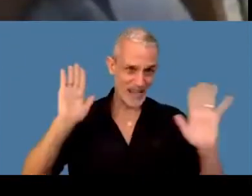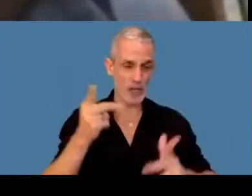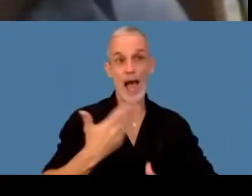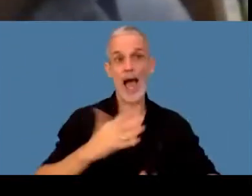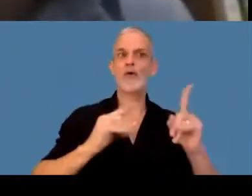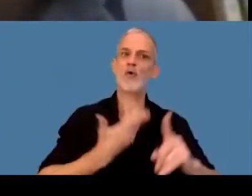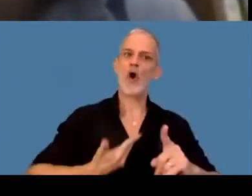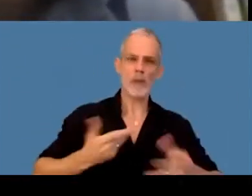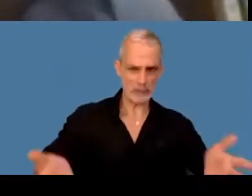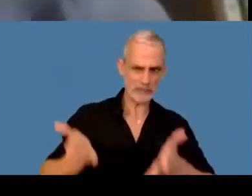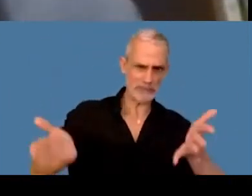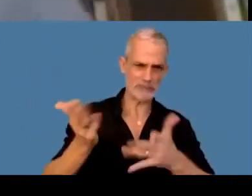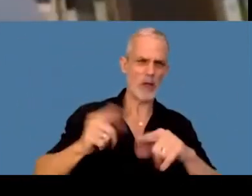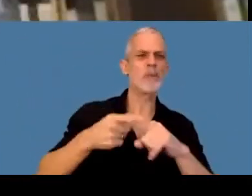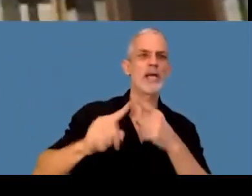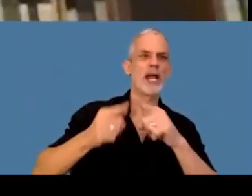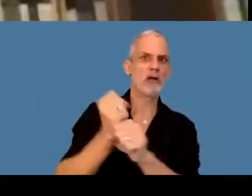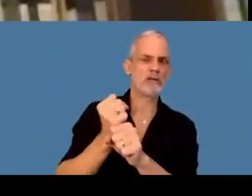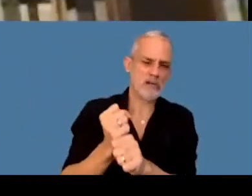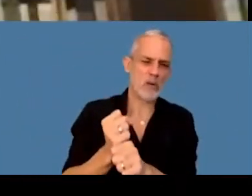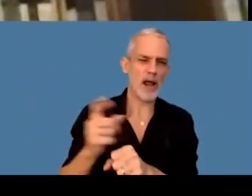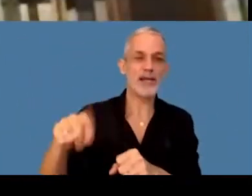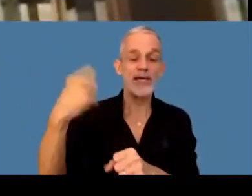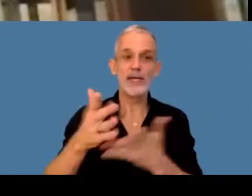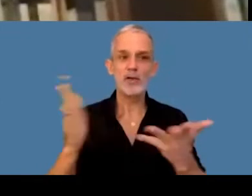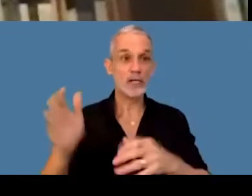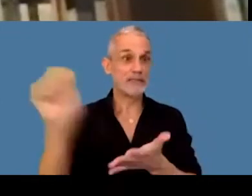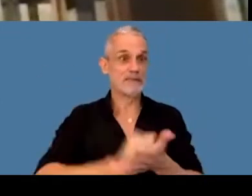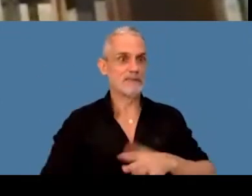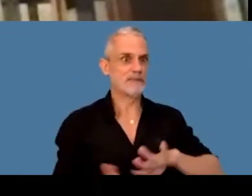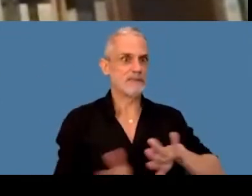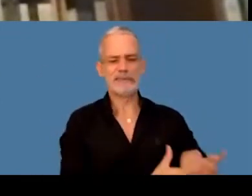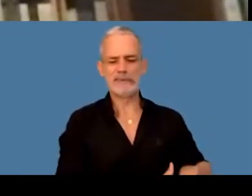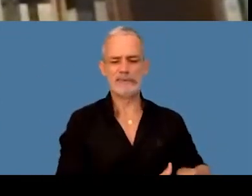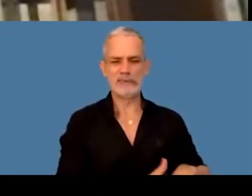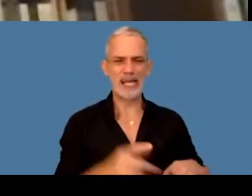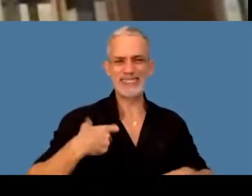promueven esto y otros gobiernos tratan de borrarlo de la faz de la tierra.